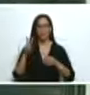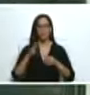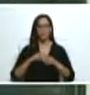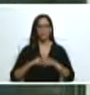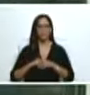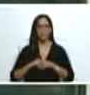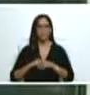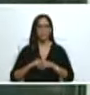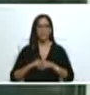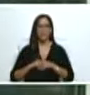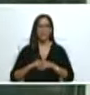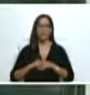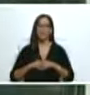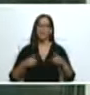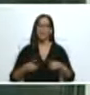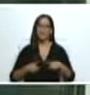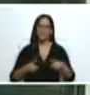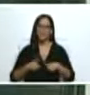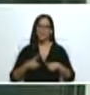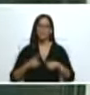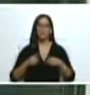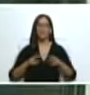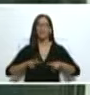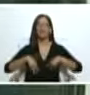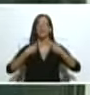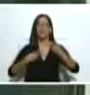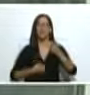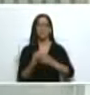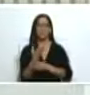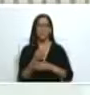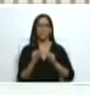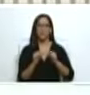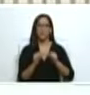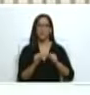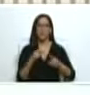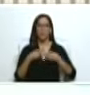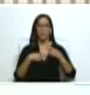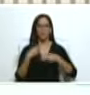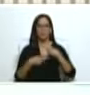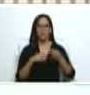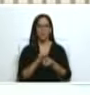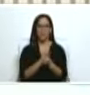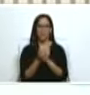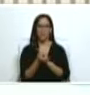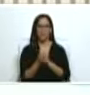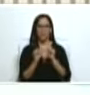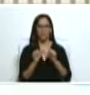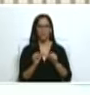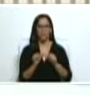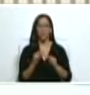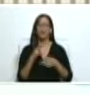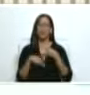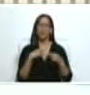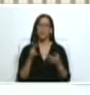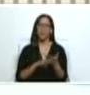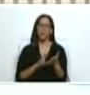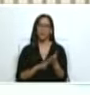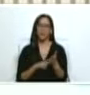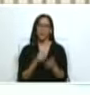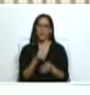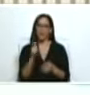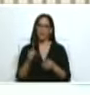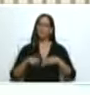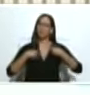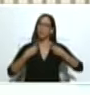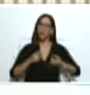La resistencia, el renacimiento permanente y el revolucionario, el cambio permanente. Una revolución verdadera es aquella que se renueva,